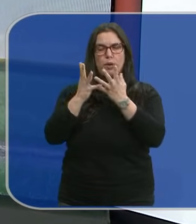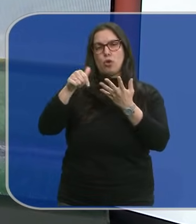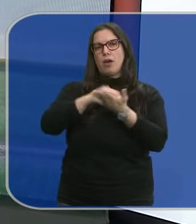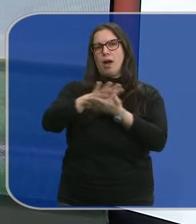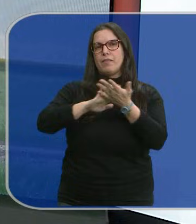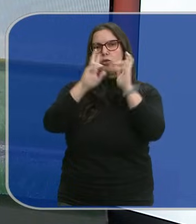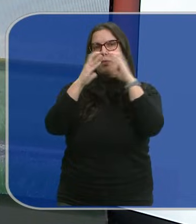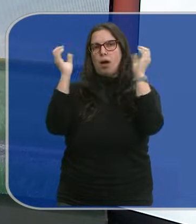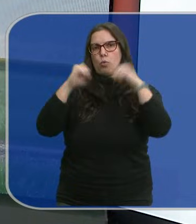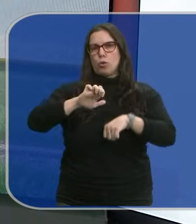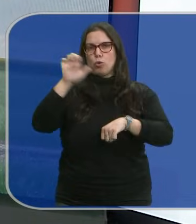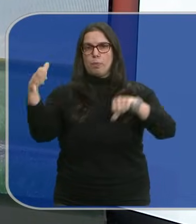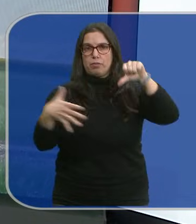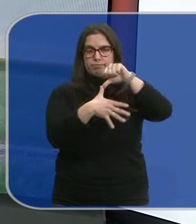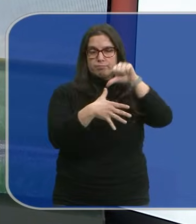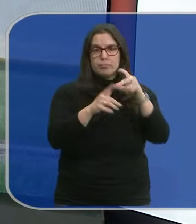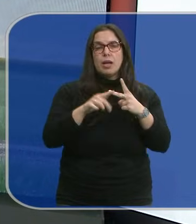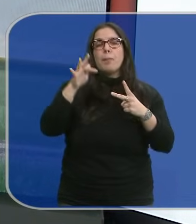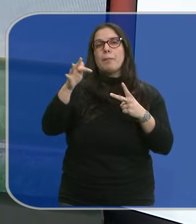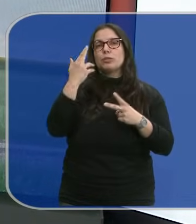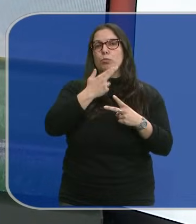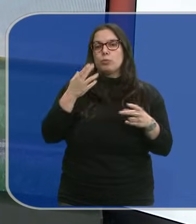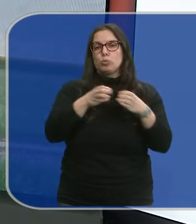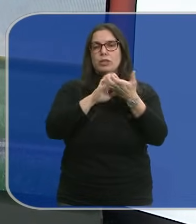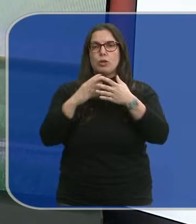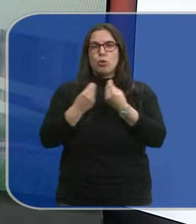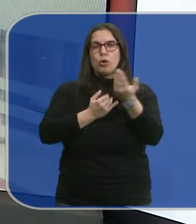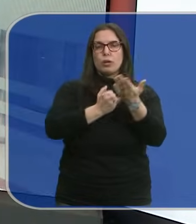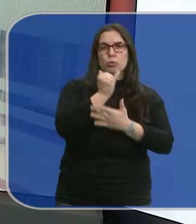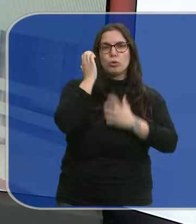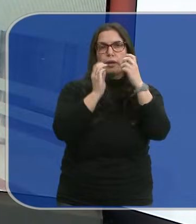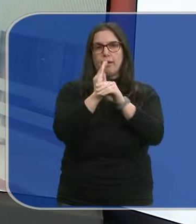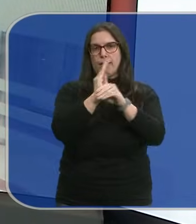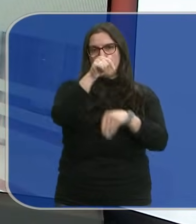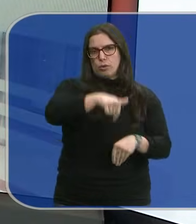Mercosur y del compromiso de la Junta con los agricultores y ganaderos de la comunidad. Elena Rodríguez.